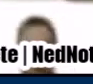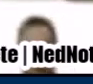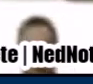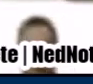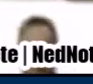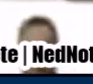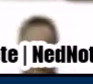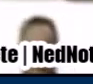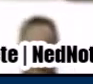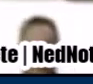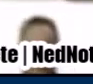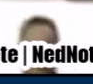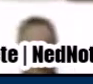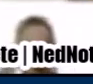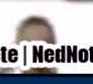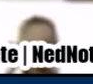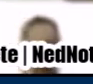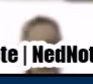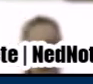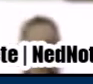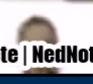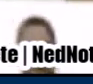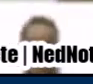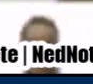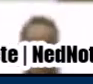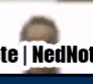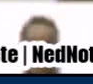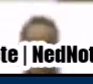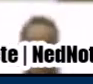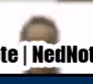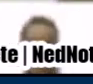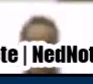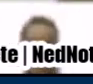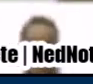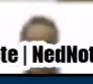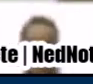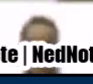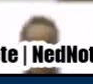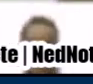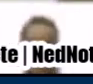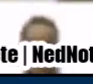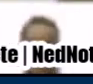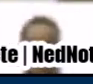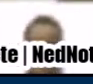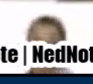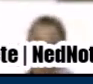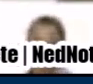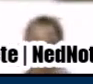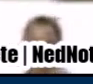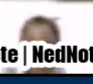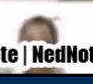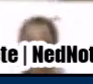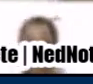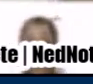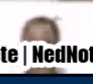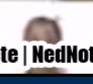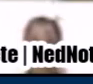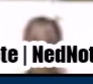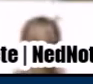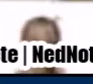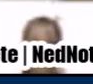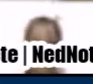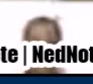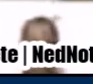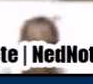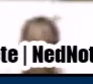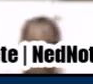del área militar para procurar una transición. También se han visto algunos elementos ahí. O vimos lo que sucedió el